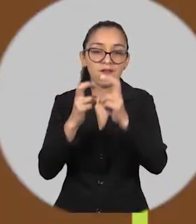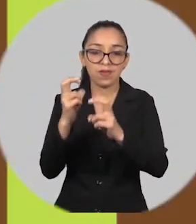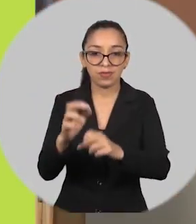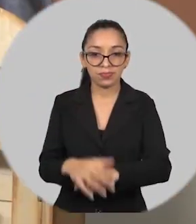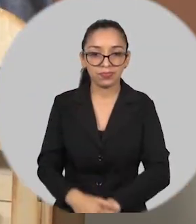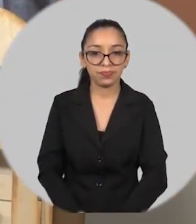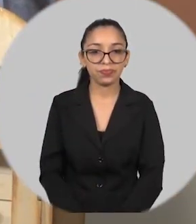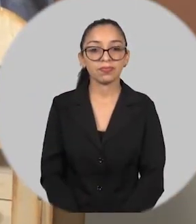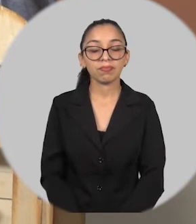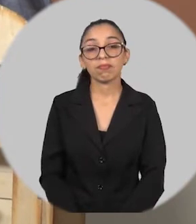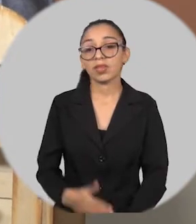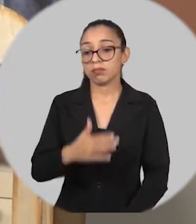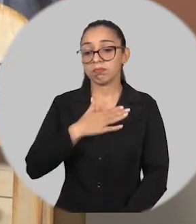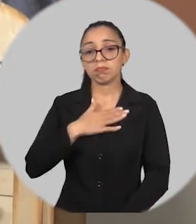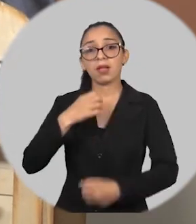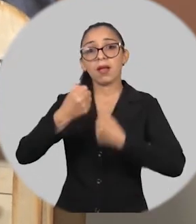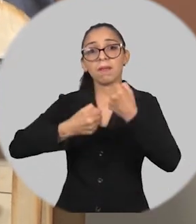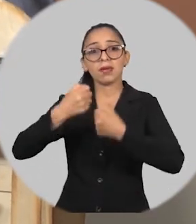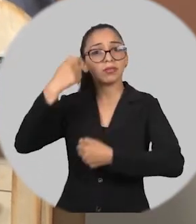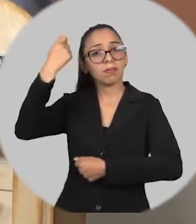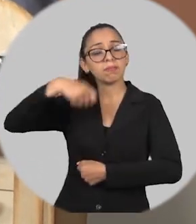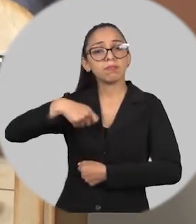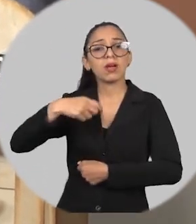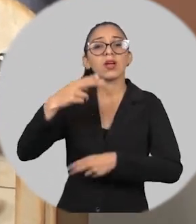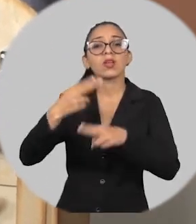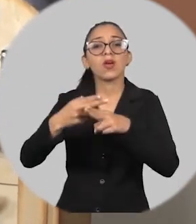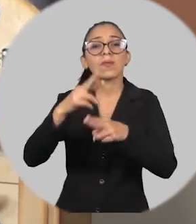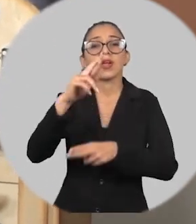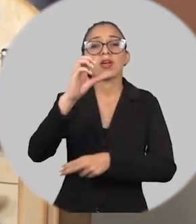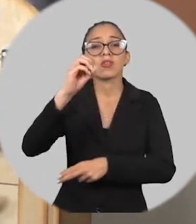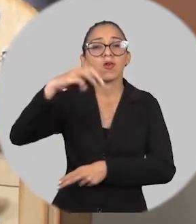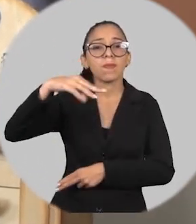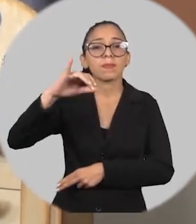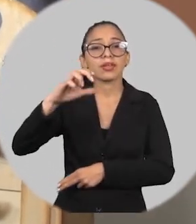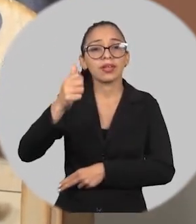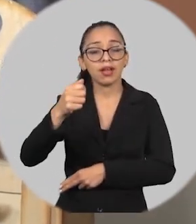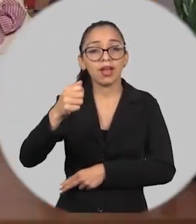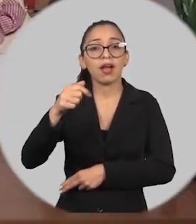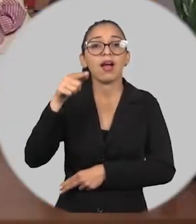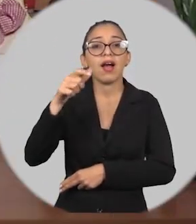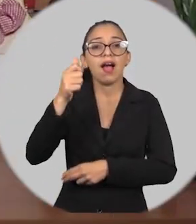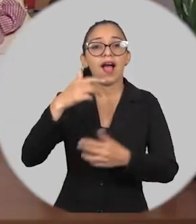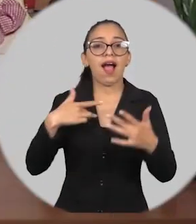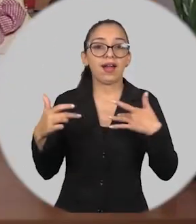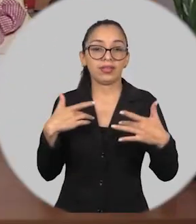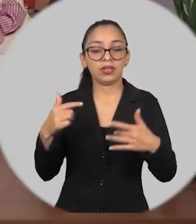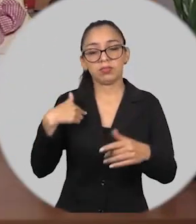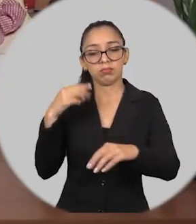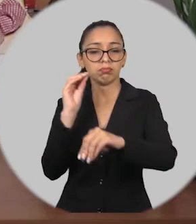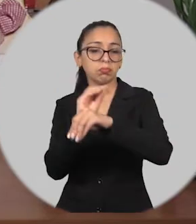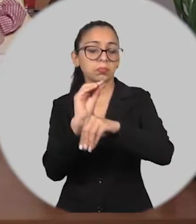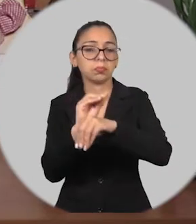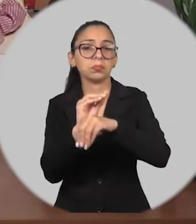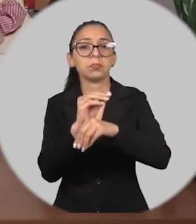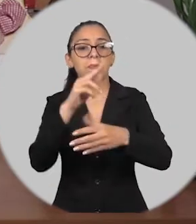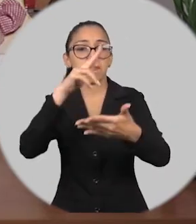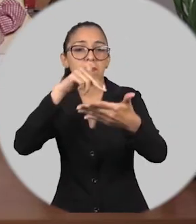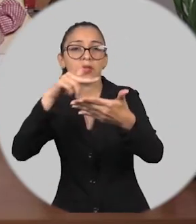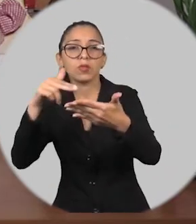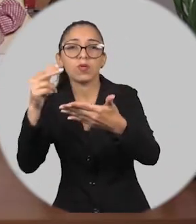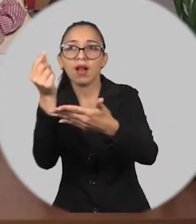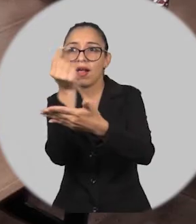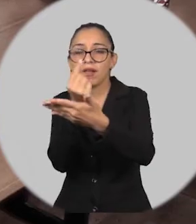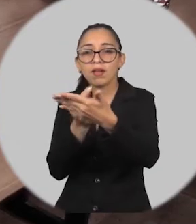Mi emprendimiento se llama Romina Carrión Arte. Doy clases de pintura decorativa, pintura